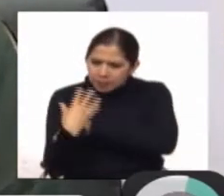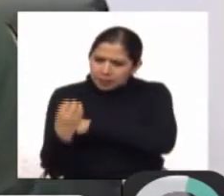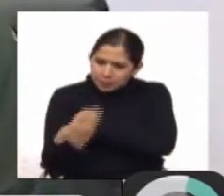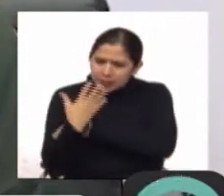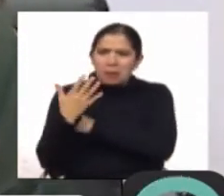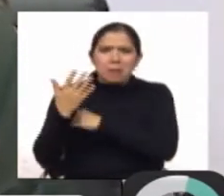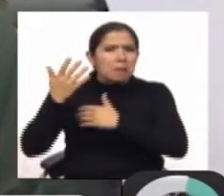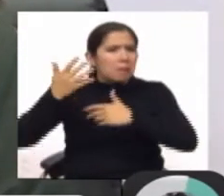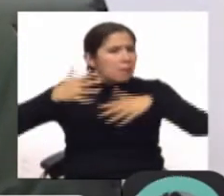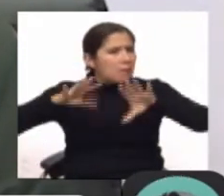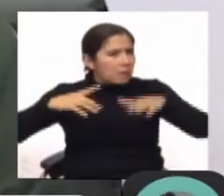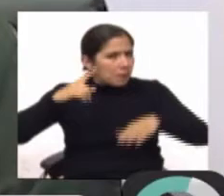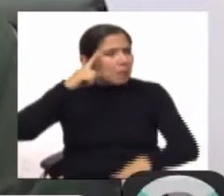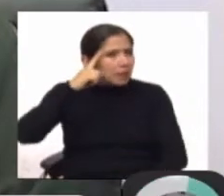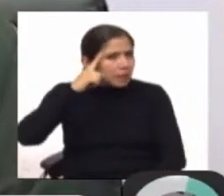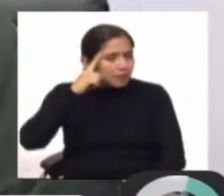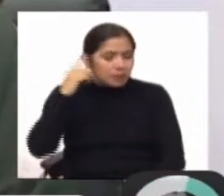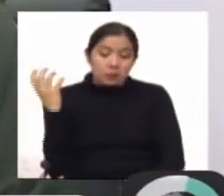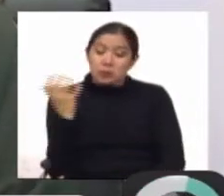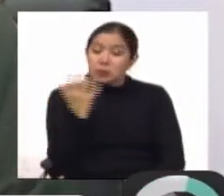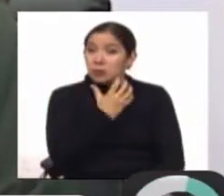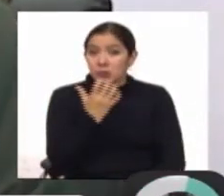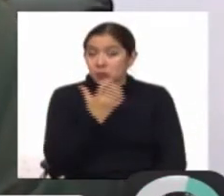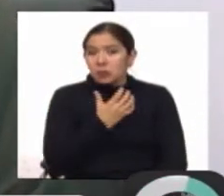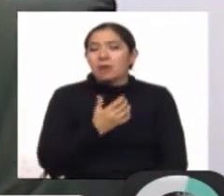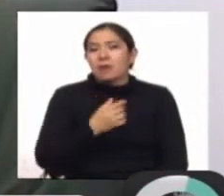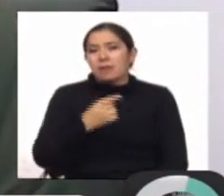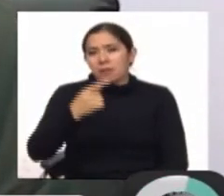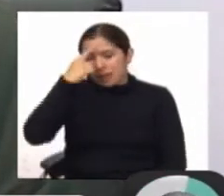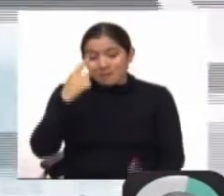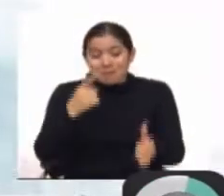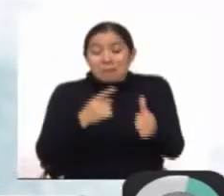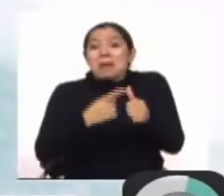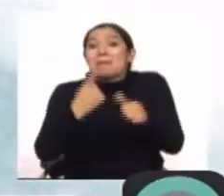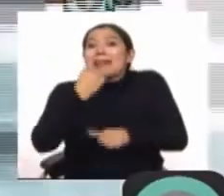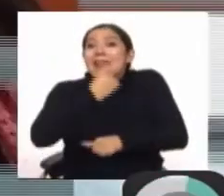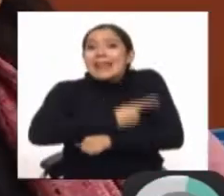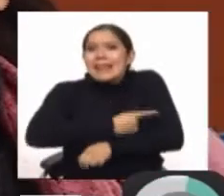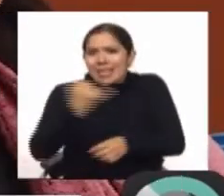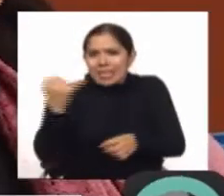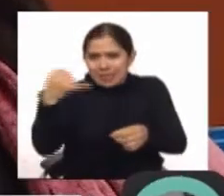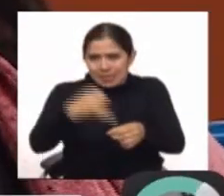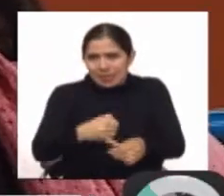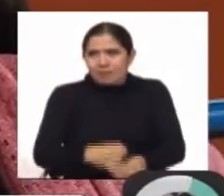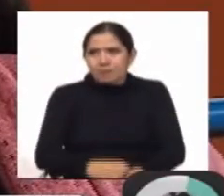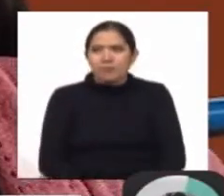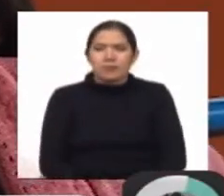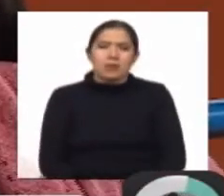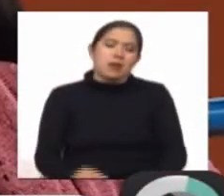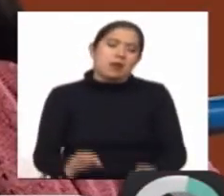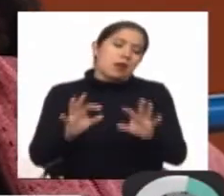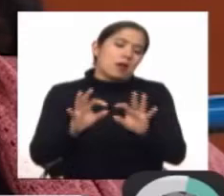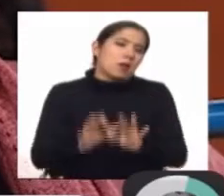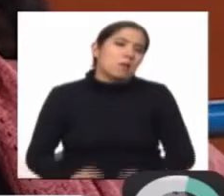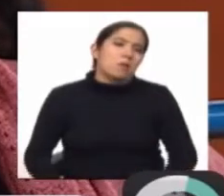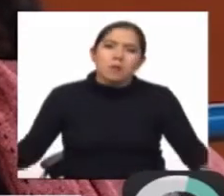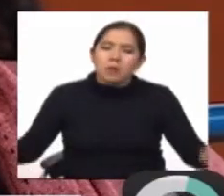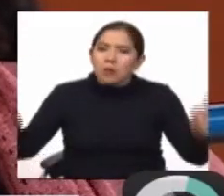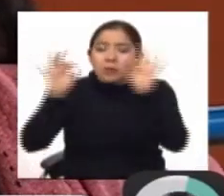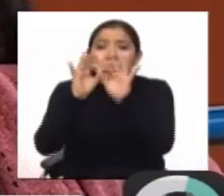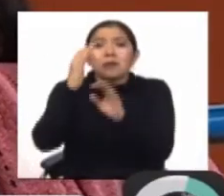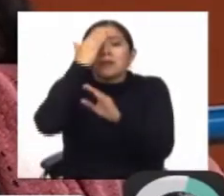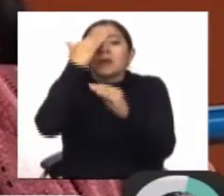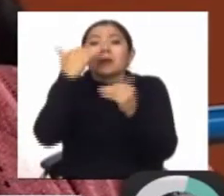realmente de manera increíble esta cifra para ser el primer día de registro. Es muy importante porque realmente ya vamos a tener